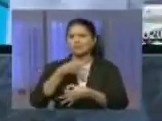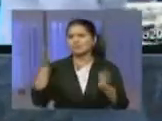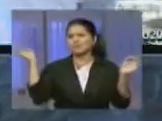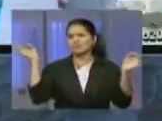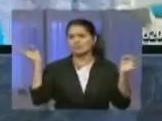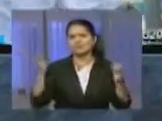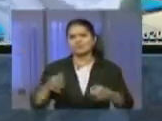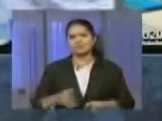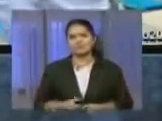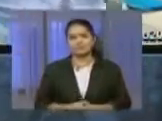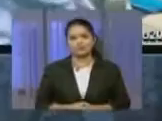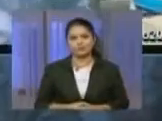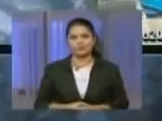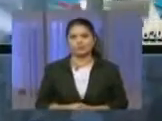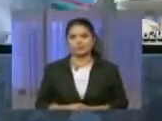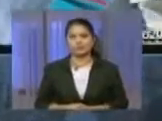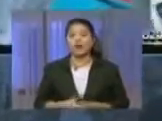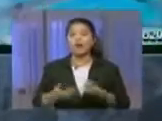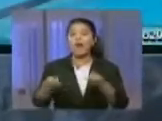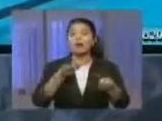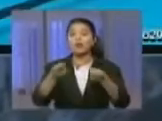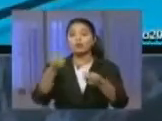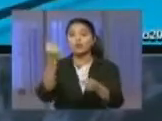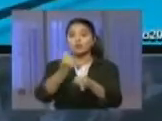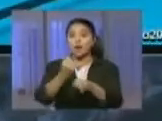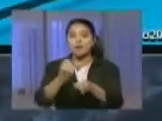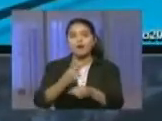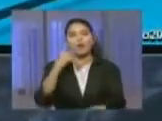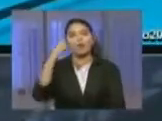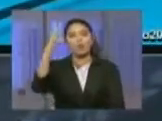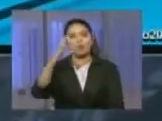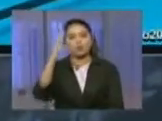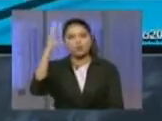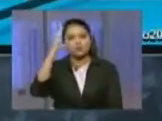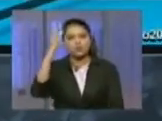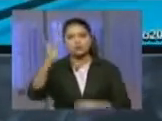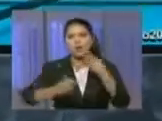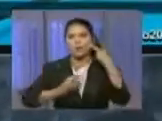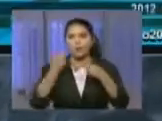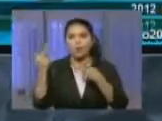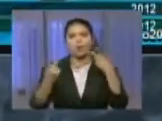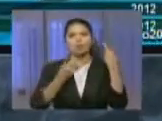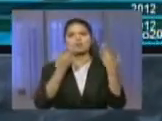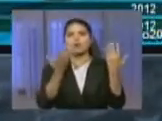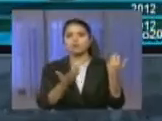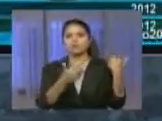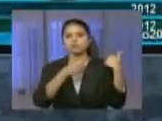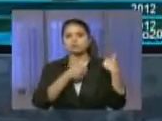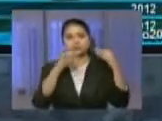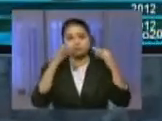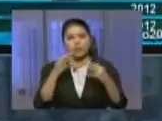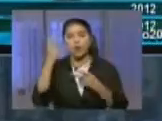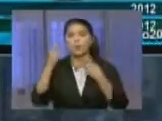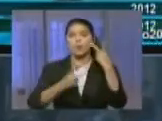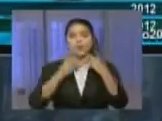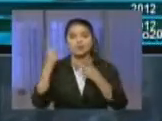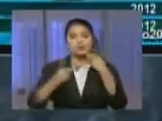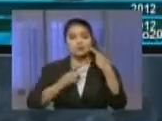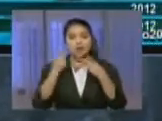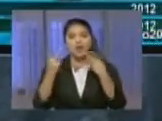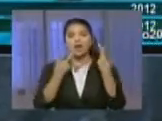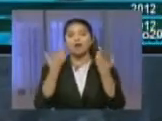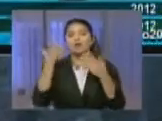exitoso el control obrero con conciencia política con responsabilidad política con